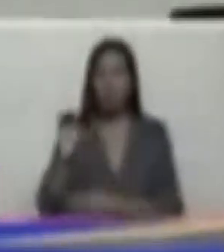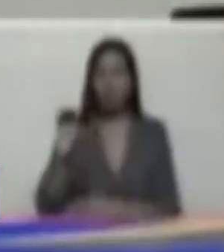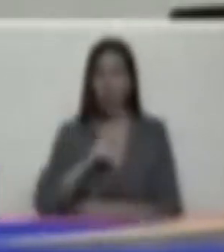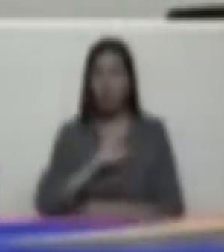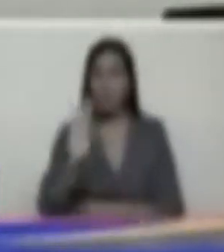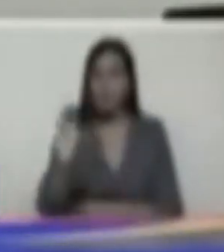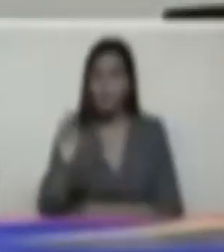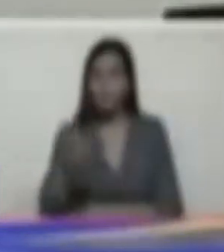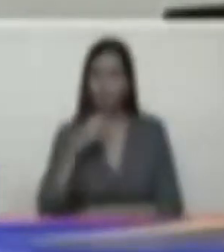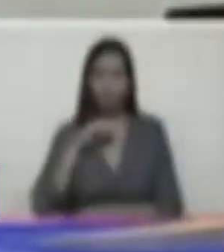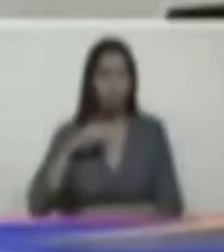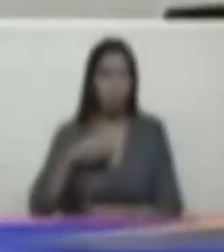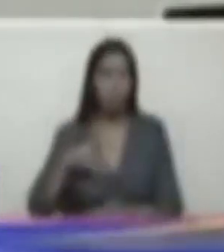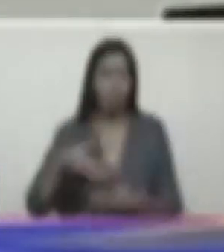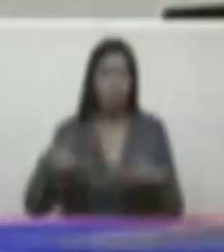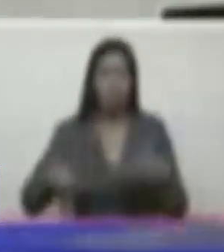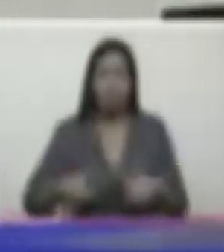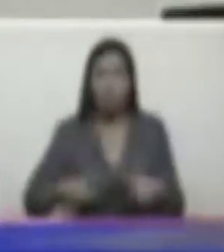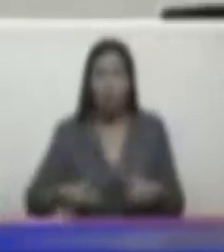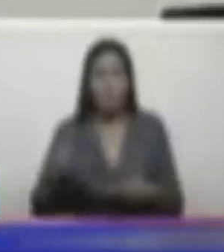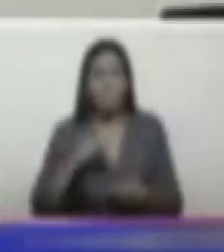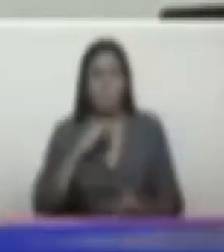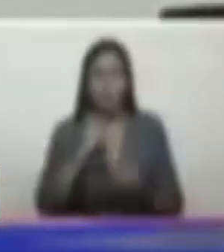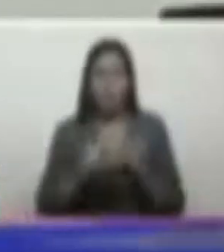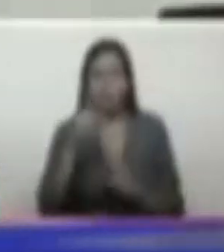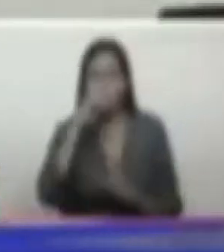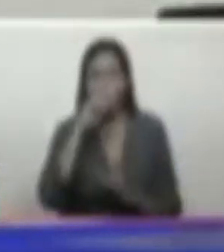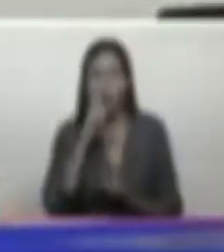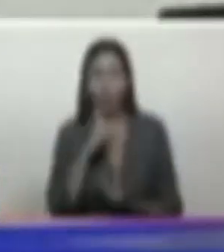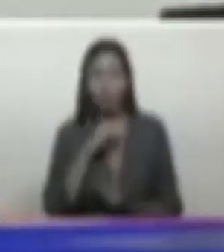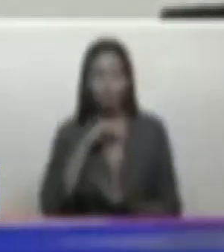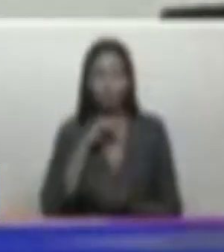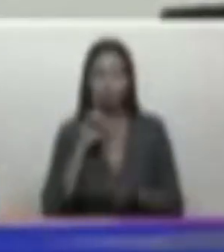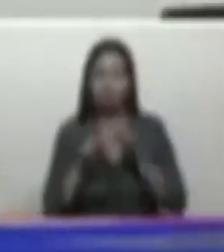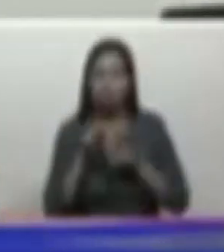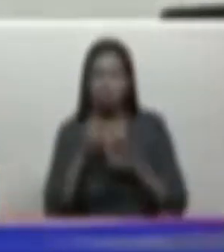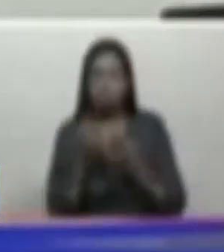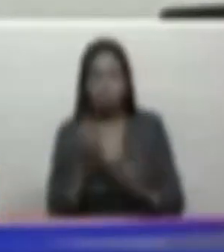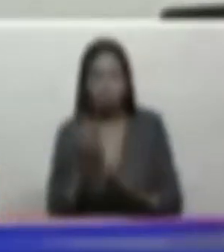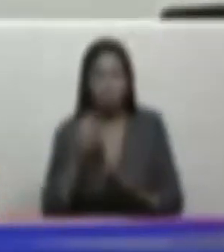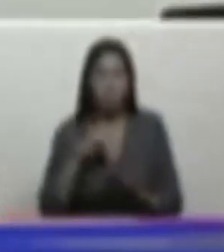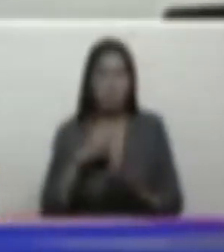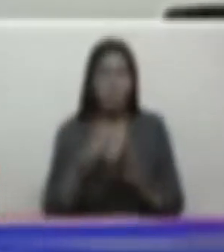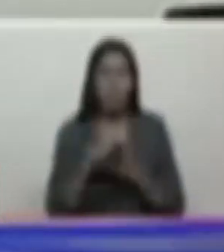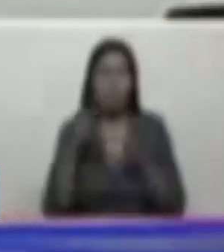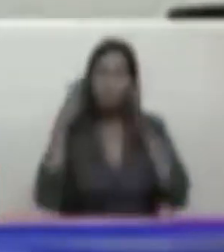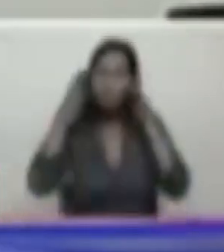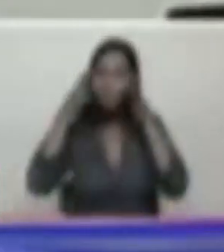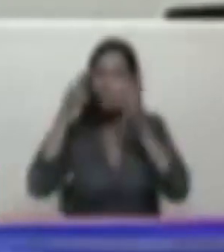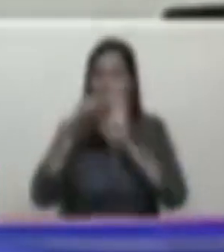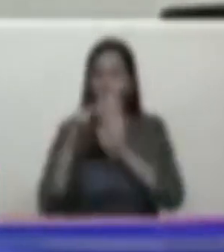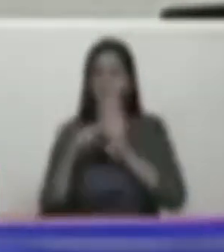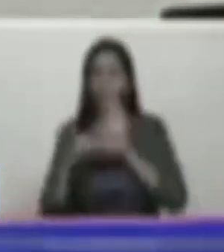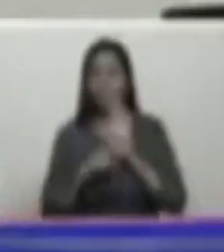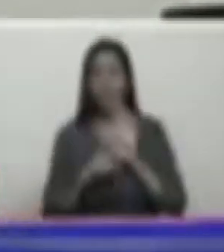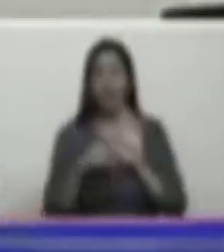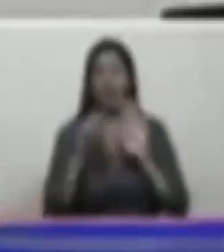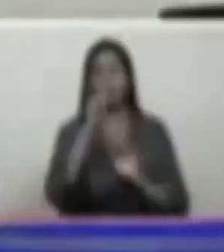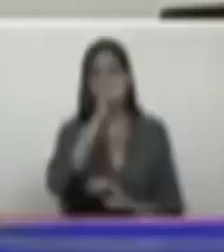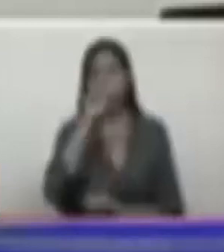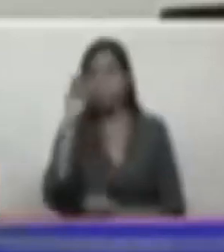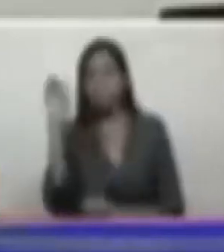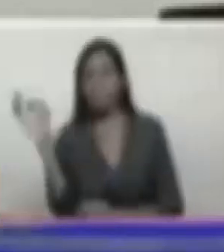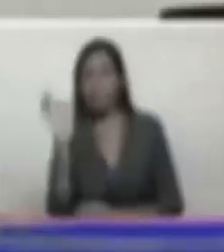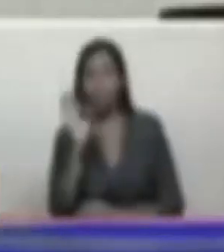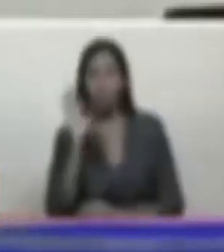hemos querido intensificar en los últimos años habíamos tenido algunas fallas en cobertura usted nos instruyó este año llegar al 100% y hemos